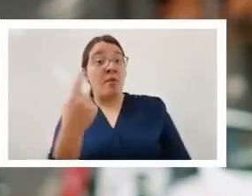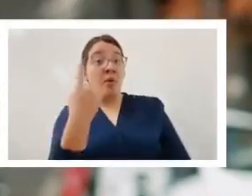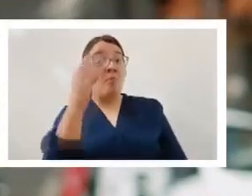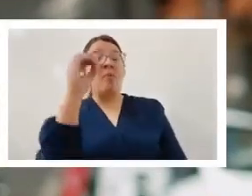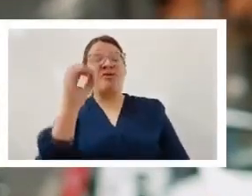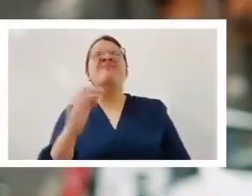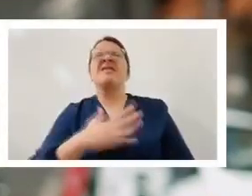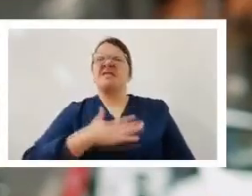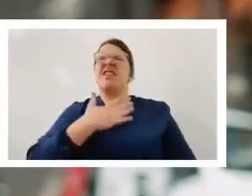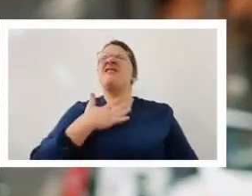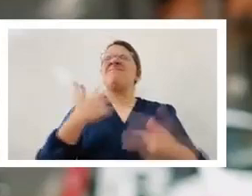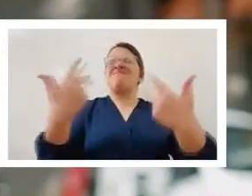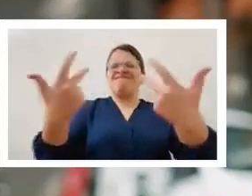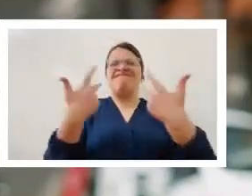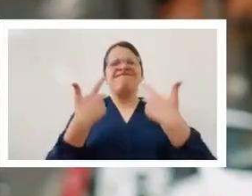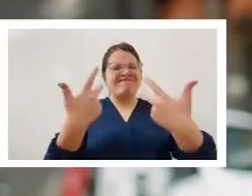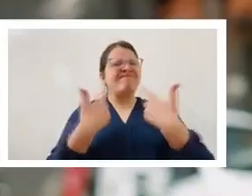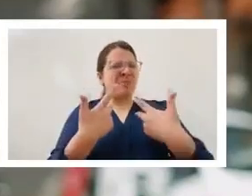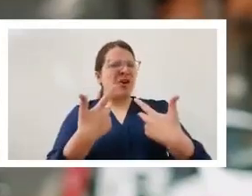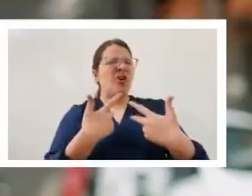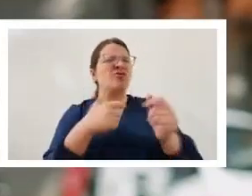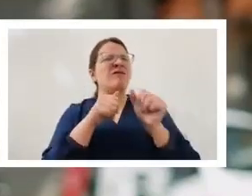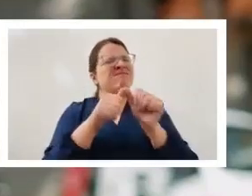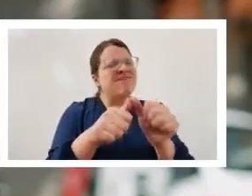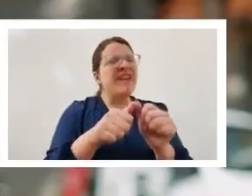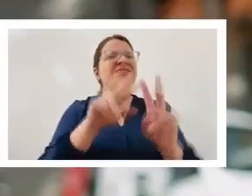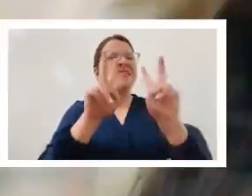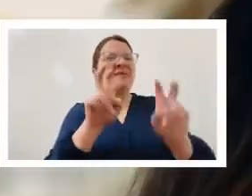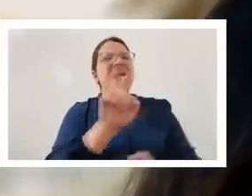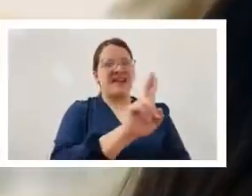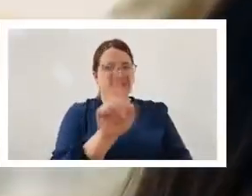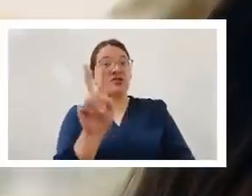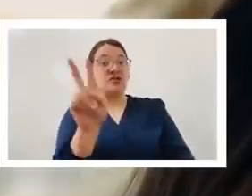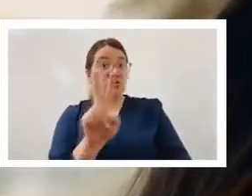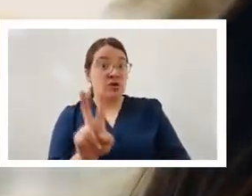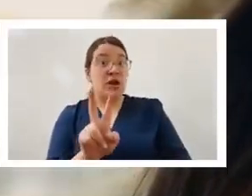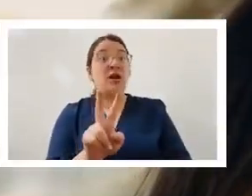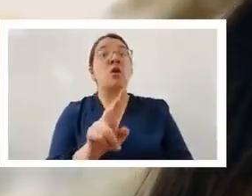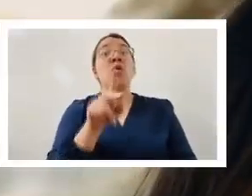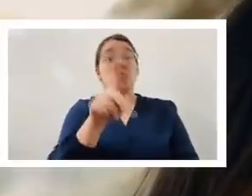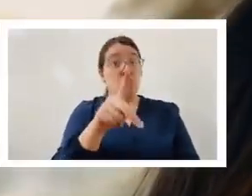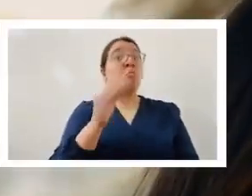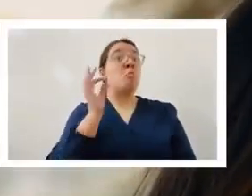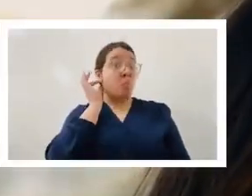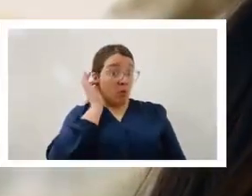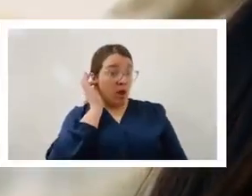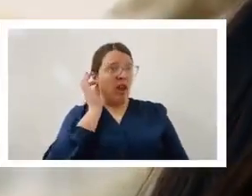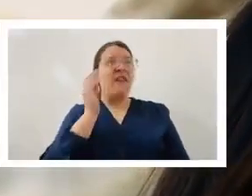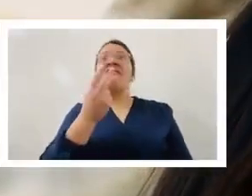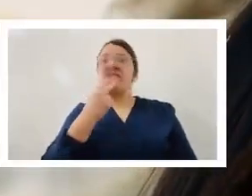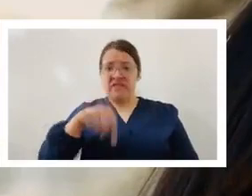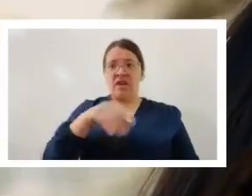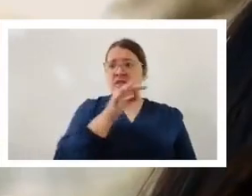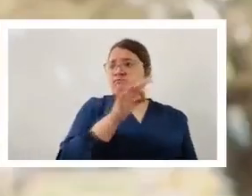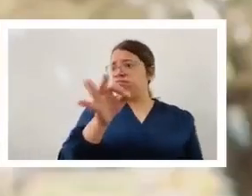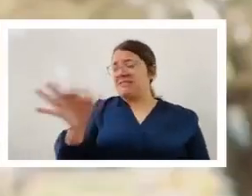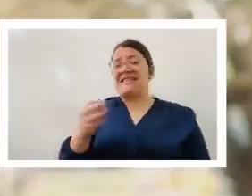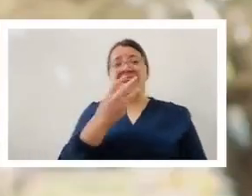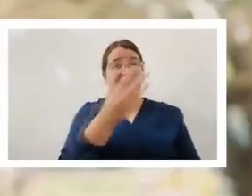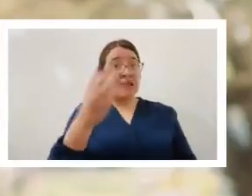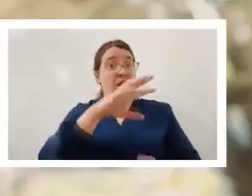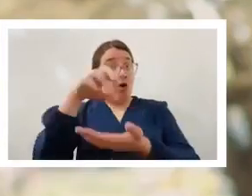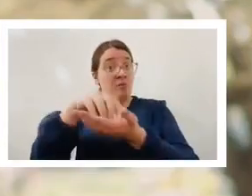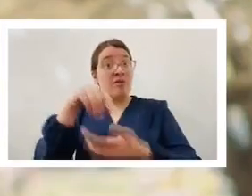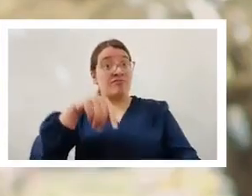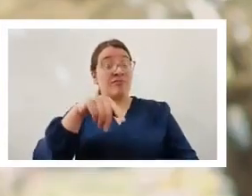¿cachai? Entonces ahí hay cosas que de repente tenemos que entrar en una conversación más profunda. Oye, perdón, ¿es un tipo